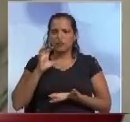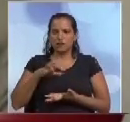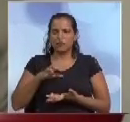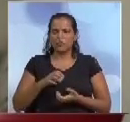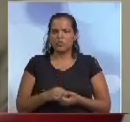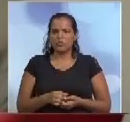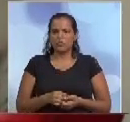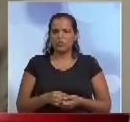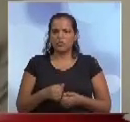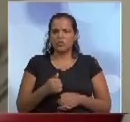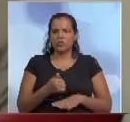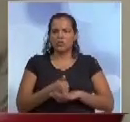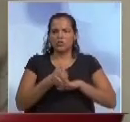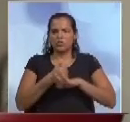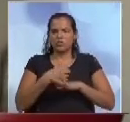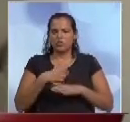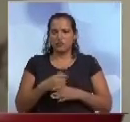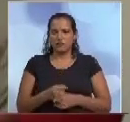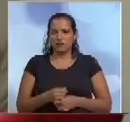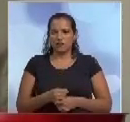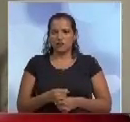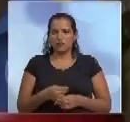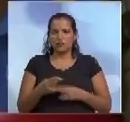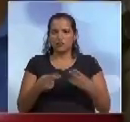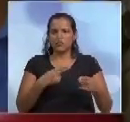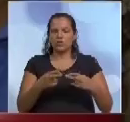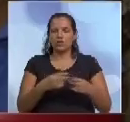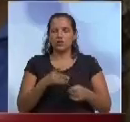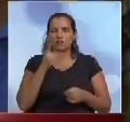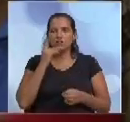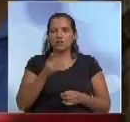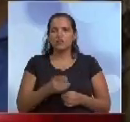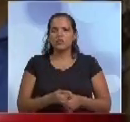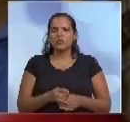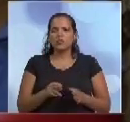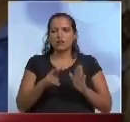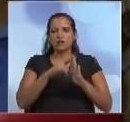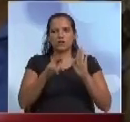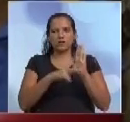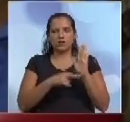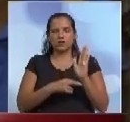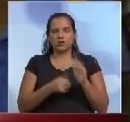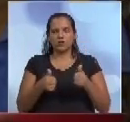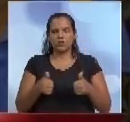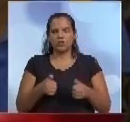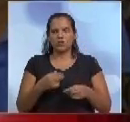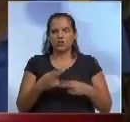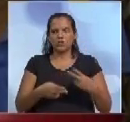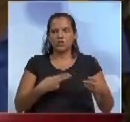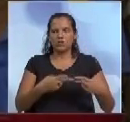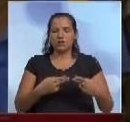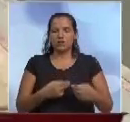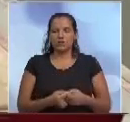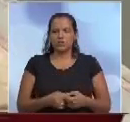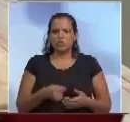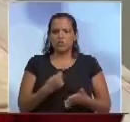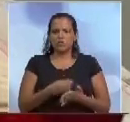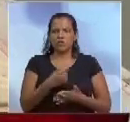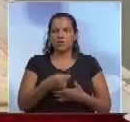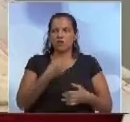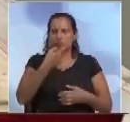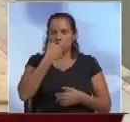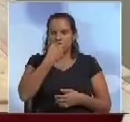La Superintendencia del Control del Poder del Mercado aplicará el manual de buenas prácticas comerciales en la compra de